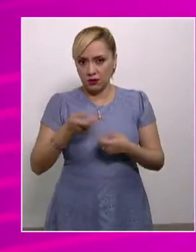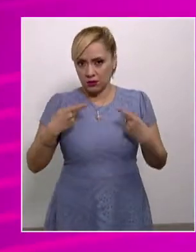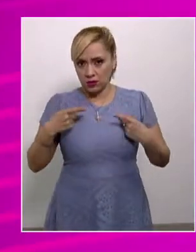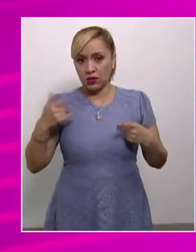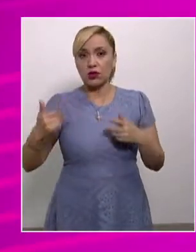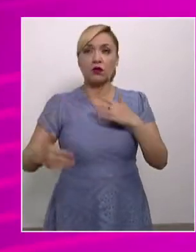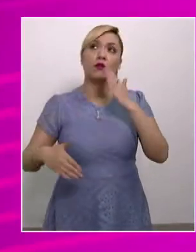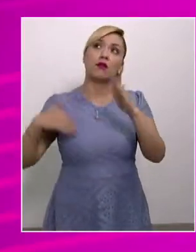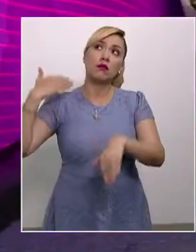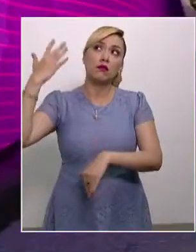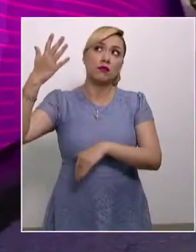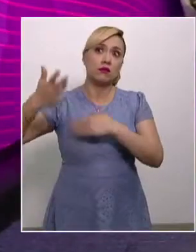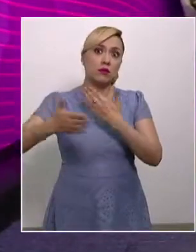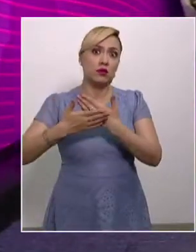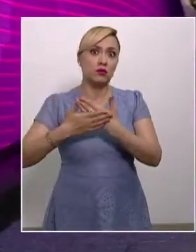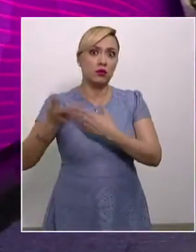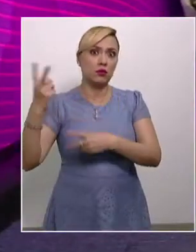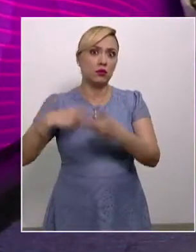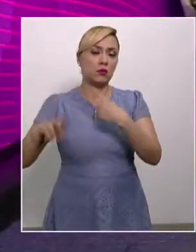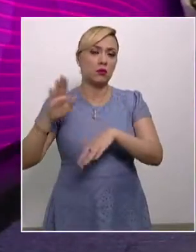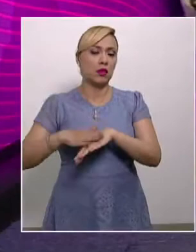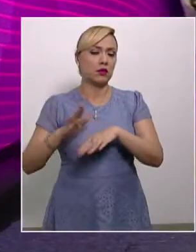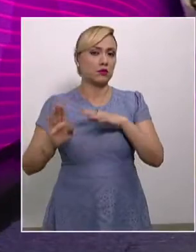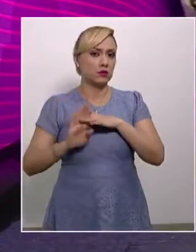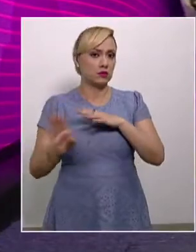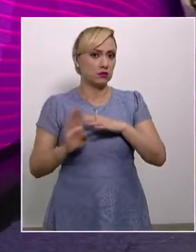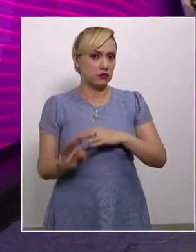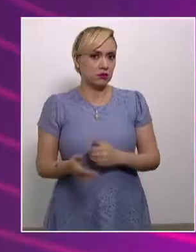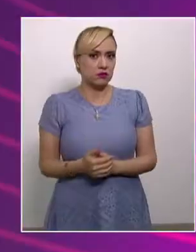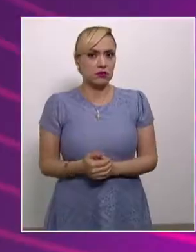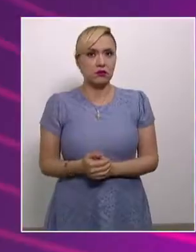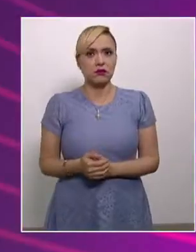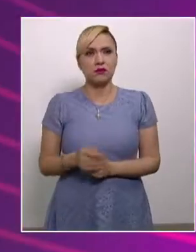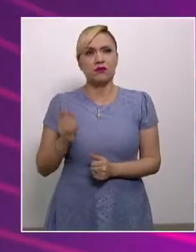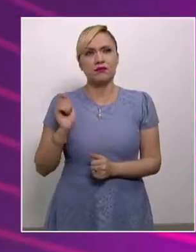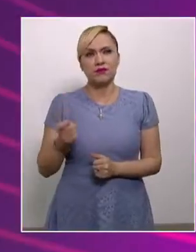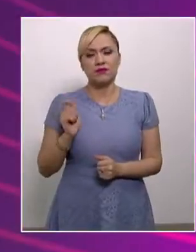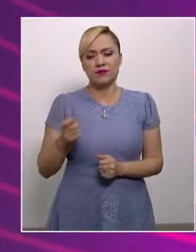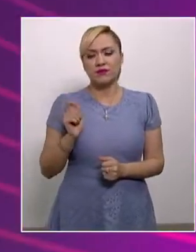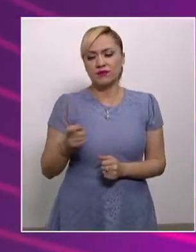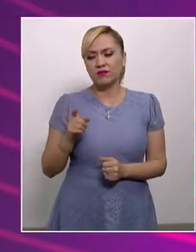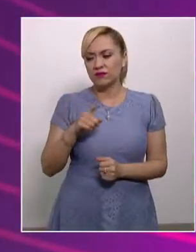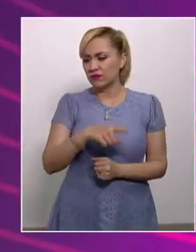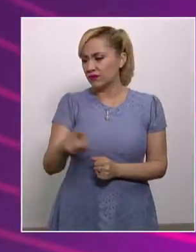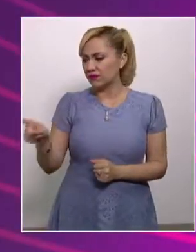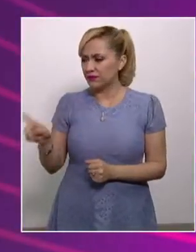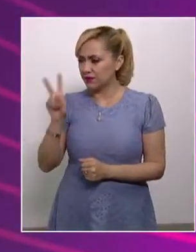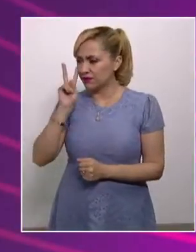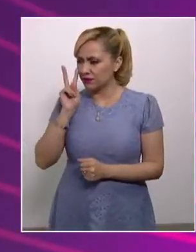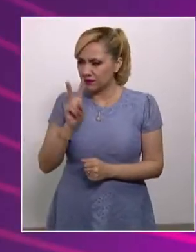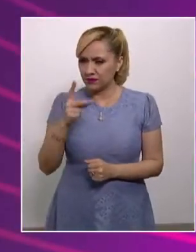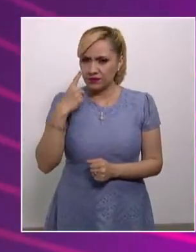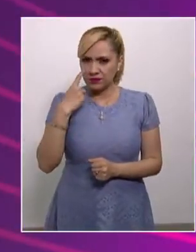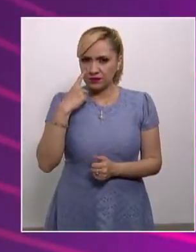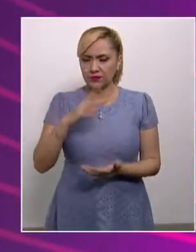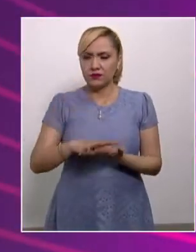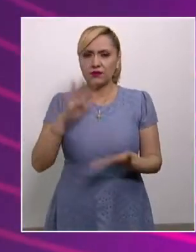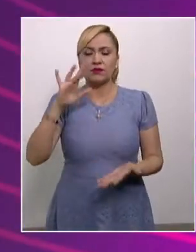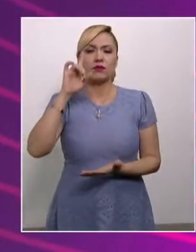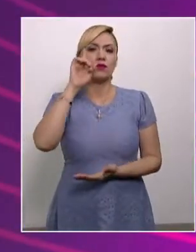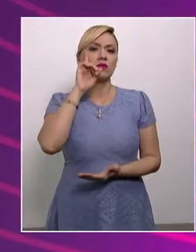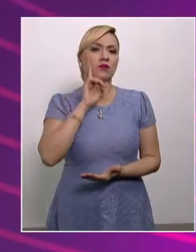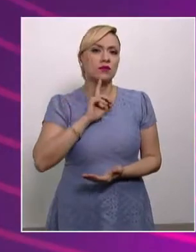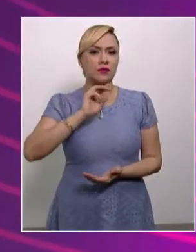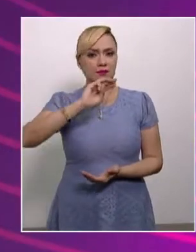las próximas migraciones que estén en puerta. ¿Qué tanto han visto, por ejemplo, y desde ACNUR es recurrente, ¿no? Muchas mujeres que